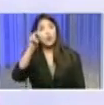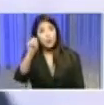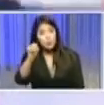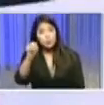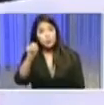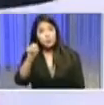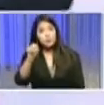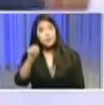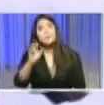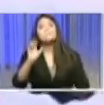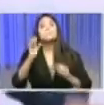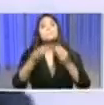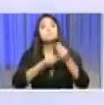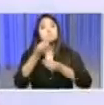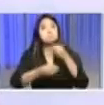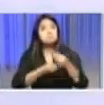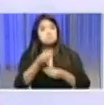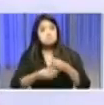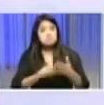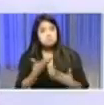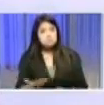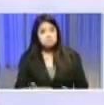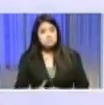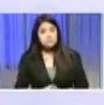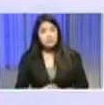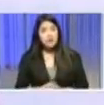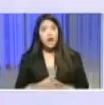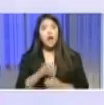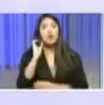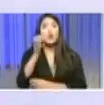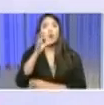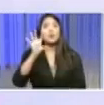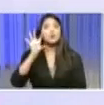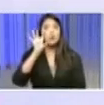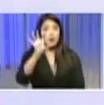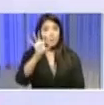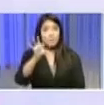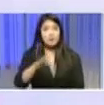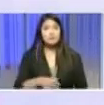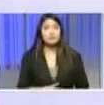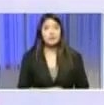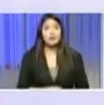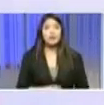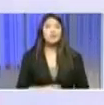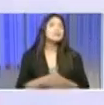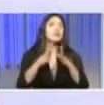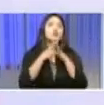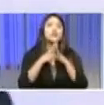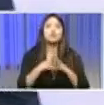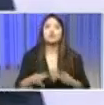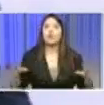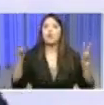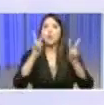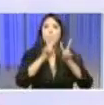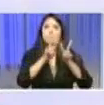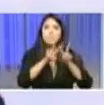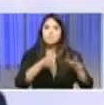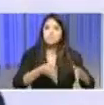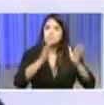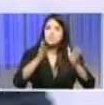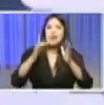para instalar el Congreso de la Patria de los viviendos venezolanos,